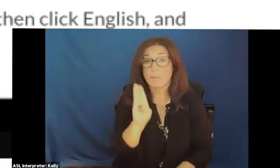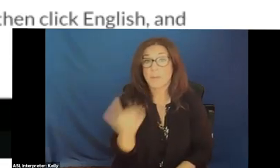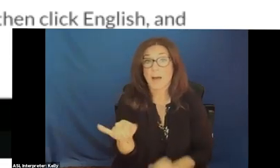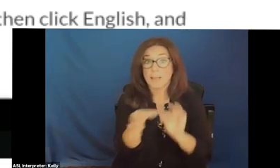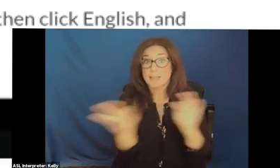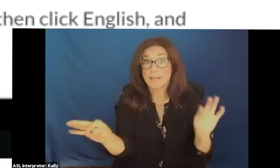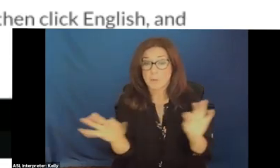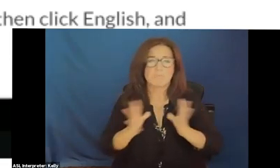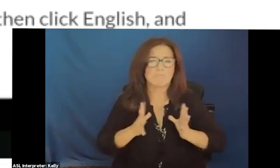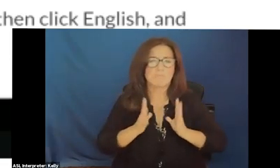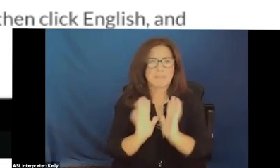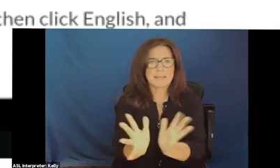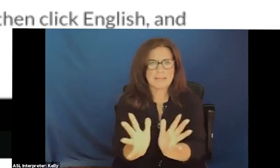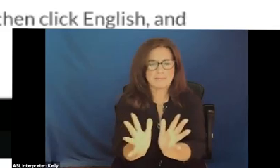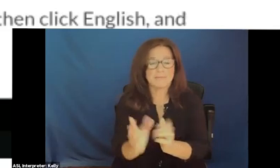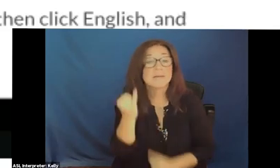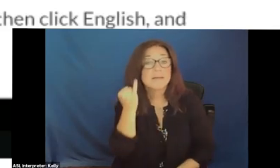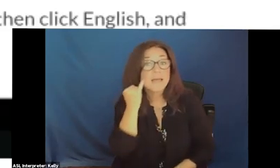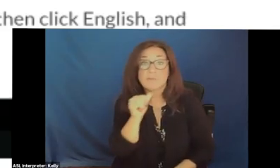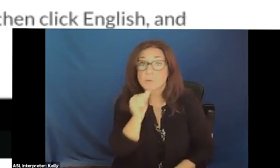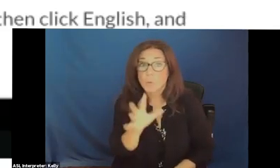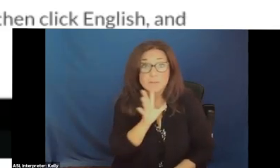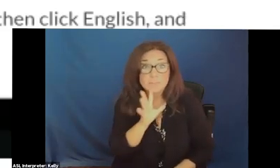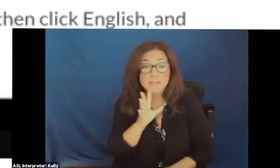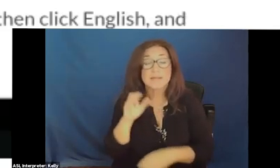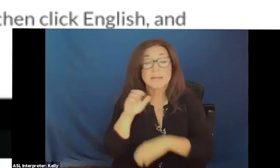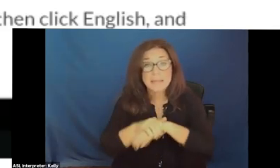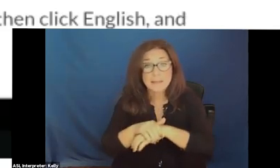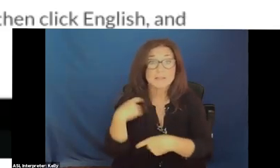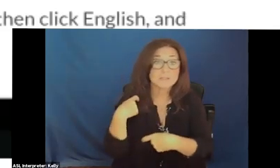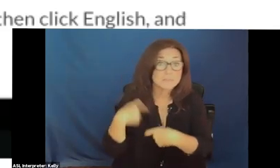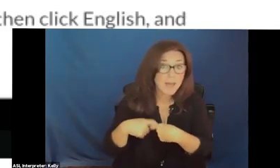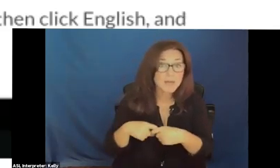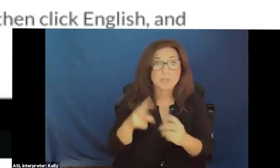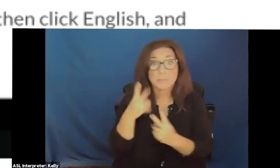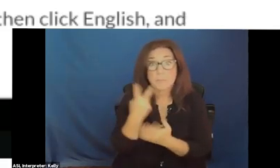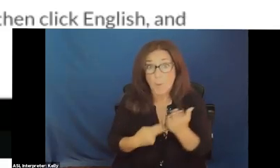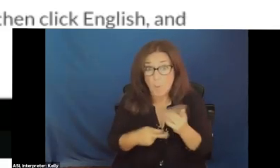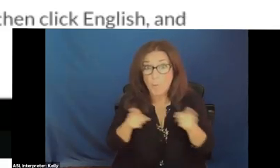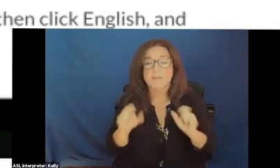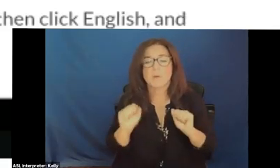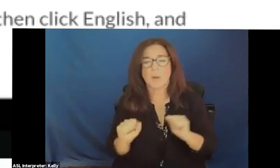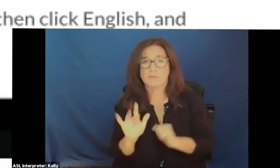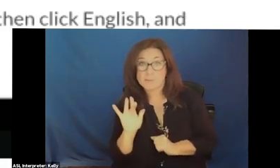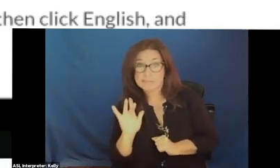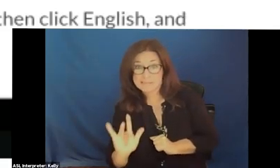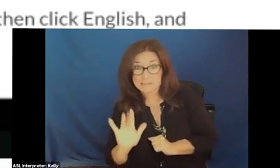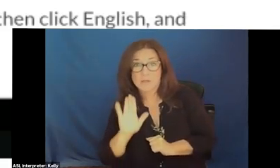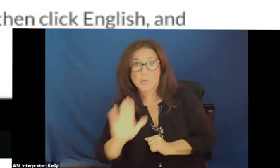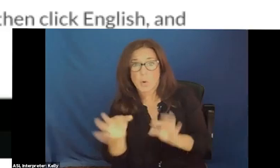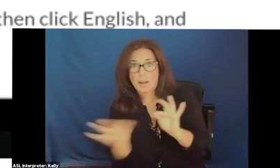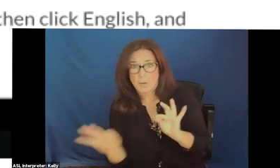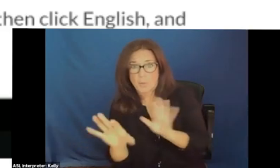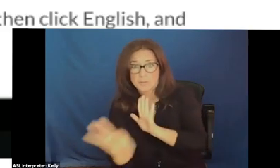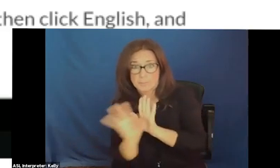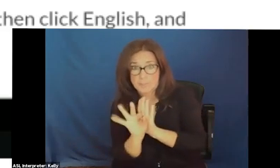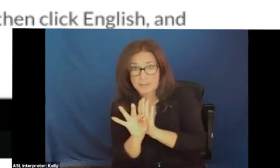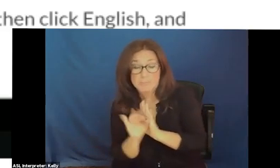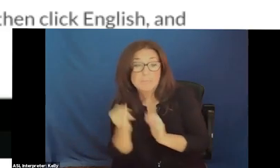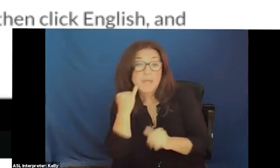en inglés hans werner dibuja desolación language en el tejido de interpretación y sin el autor de esta